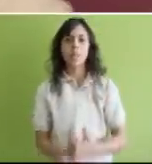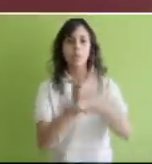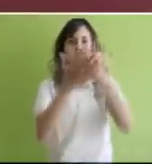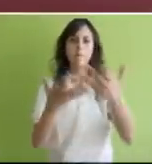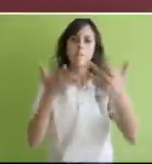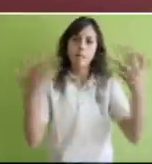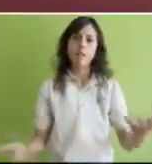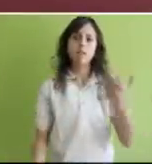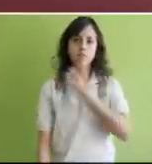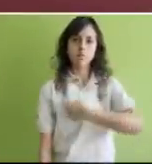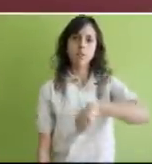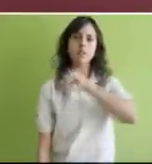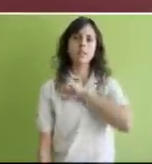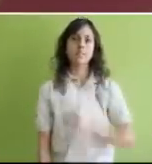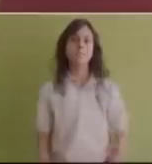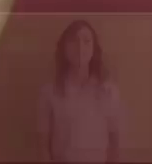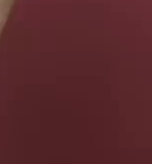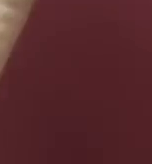rica en nutrientes.